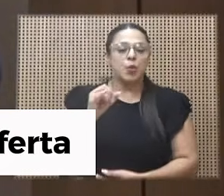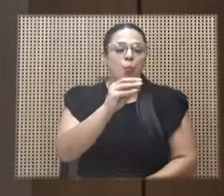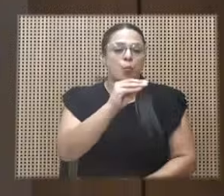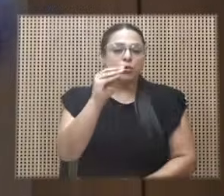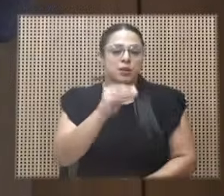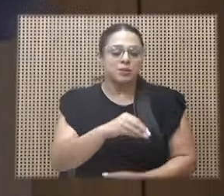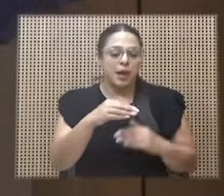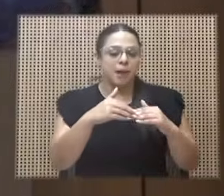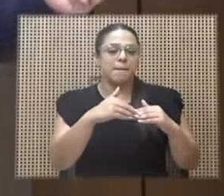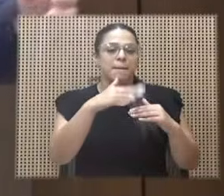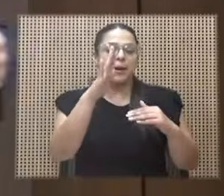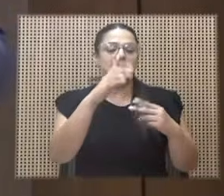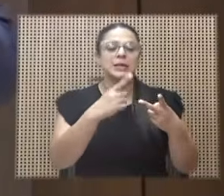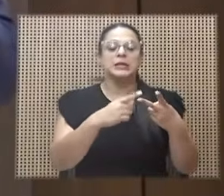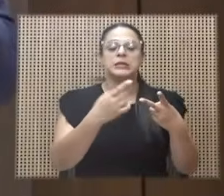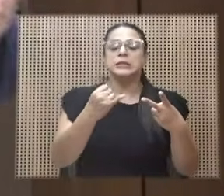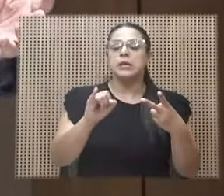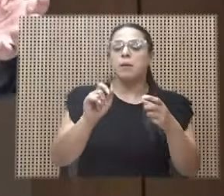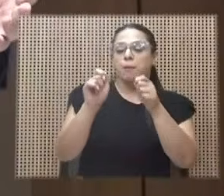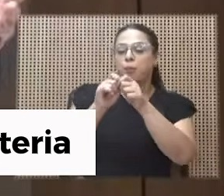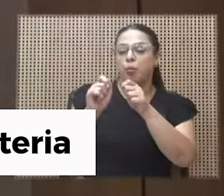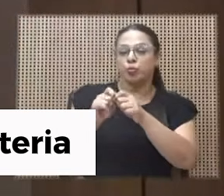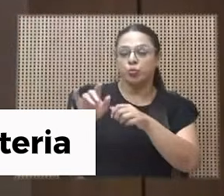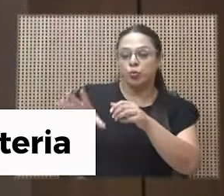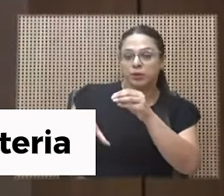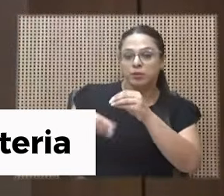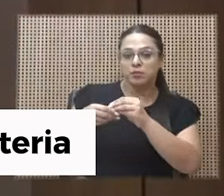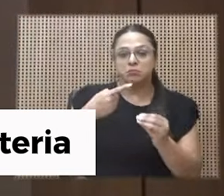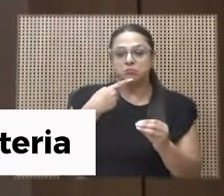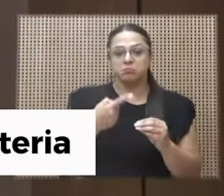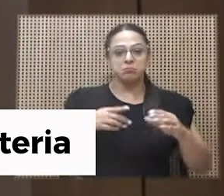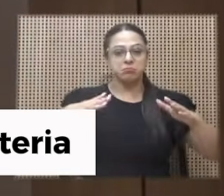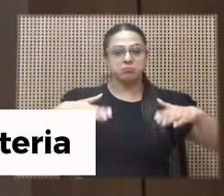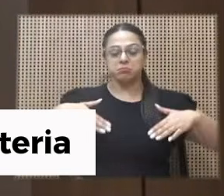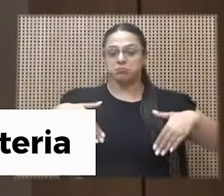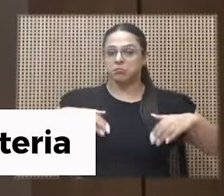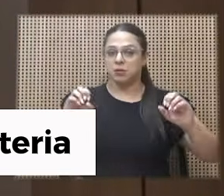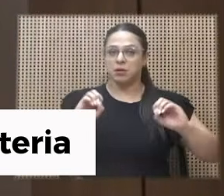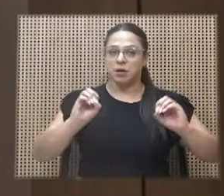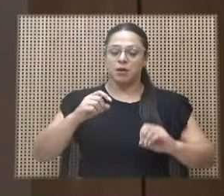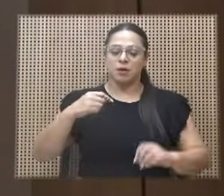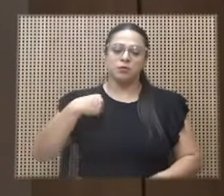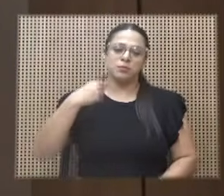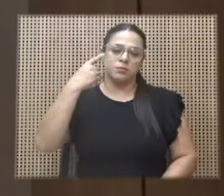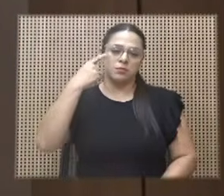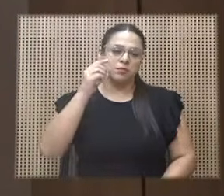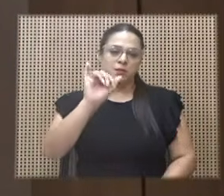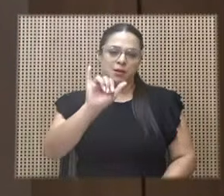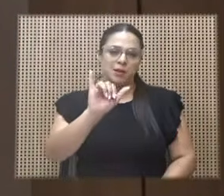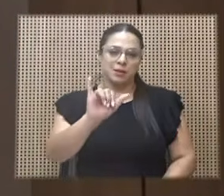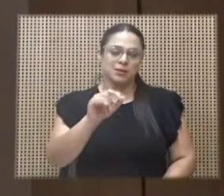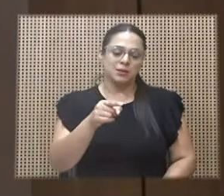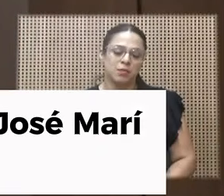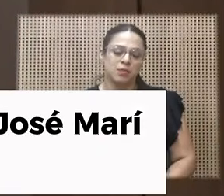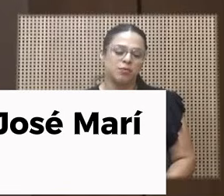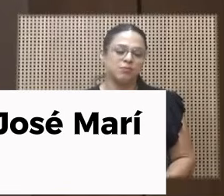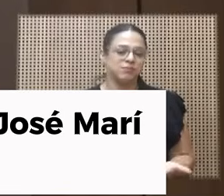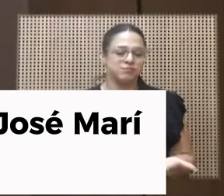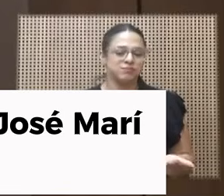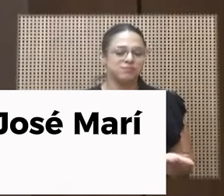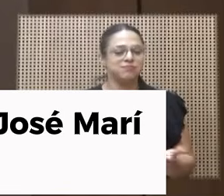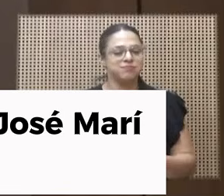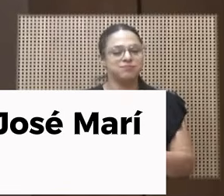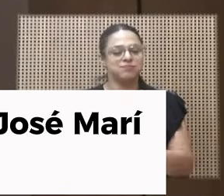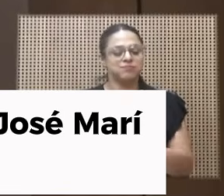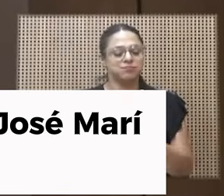de la oferta, si es puntos adicionales. No lo dice, y coincido que esto es materia de reserva de ley, al igual